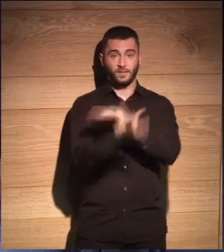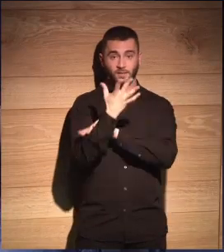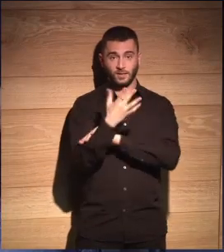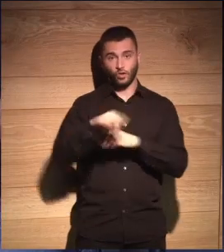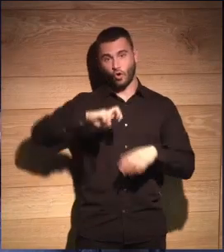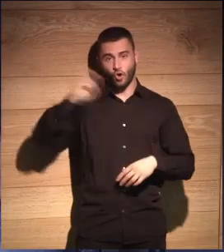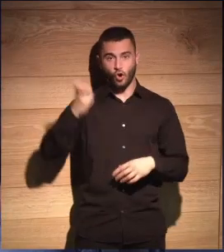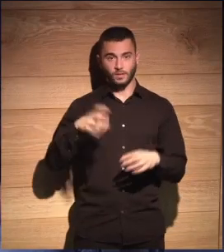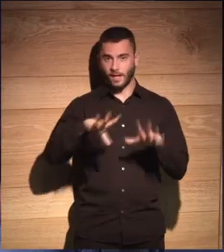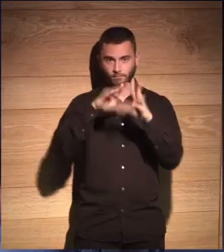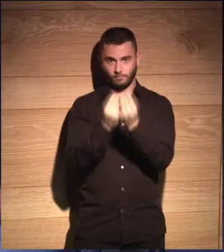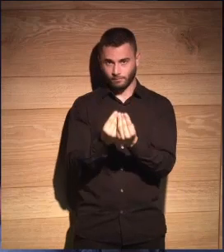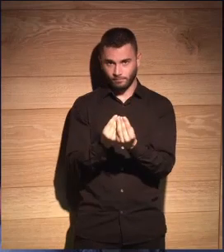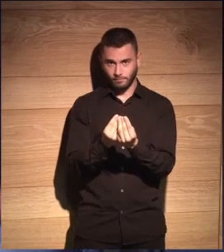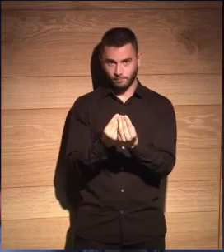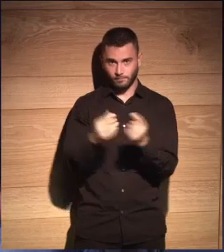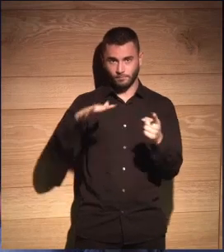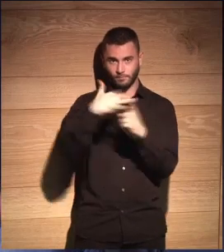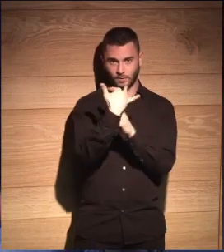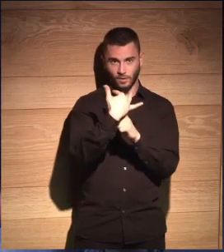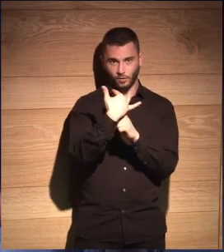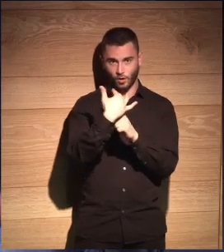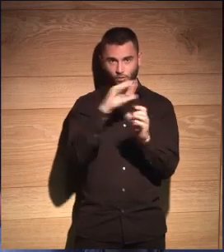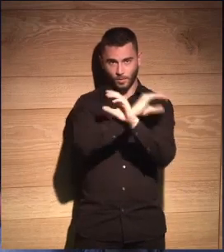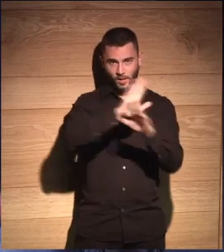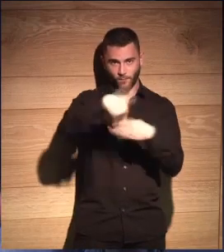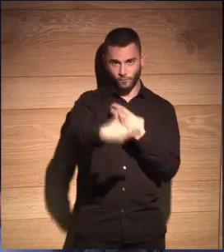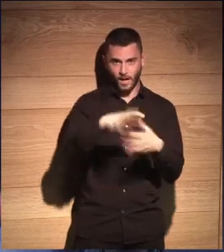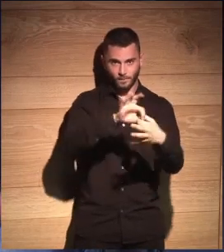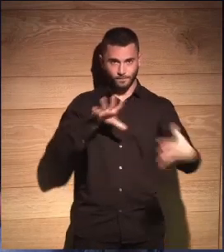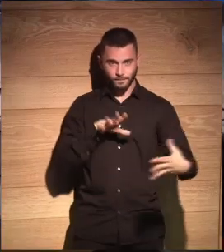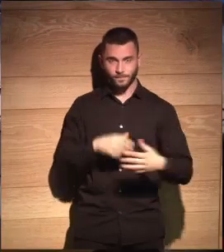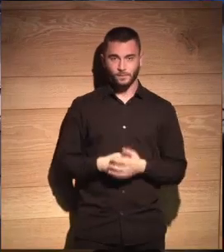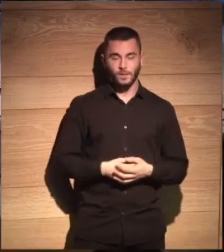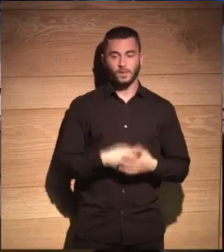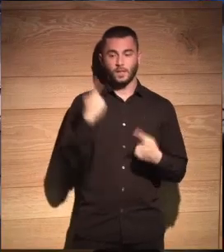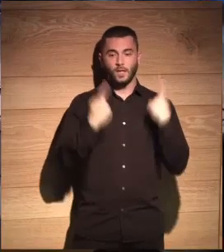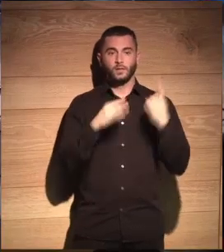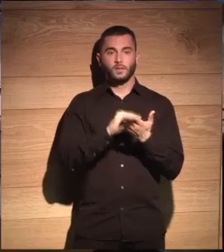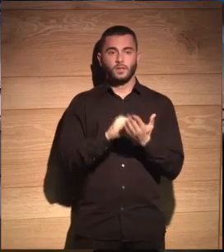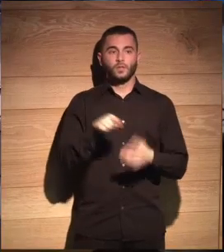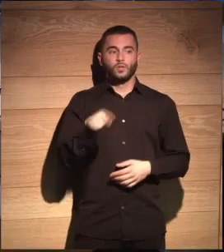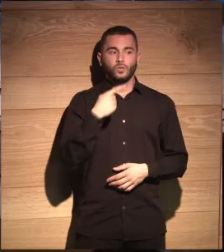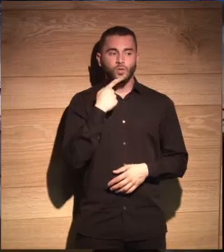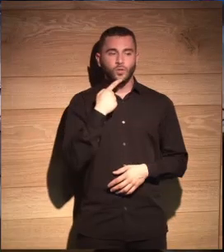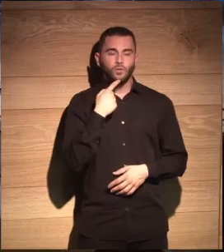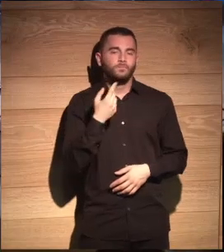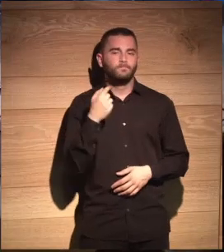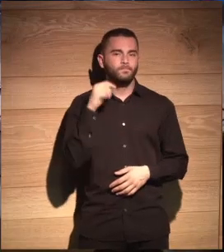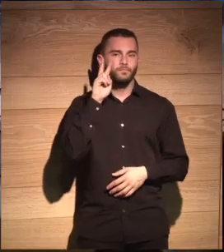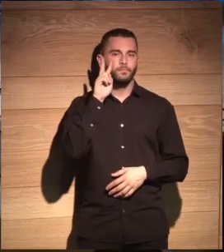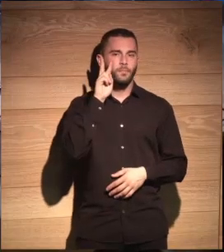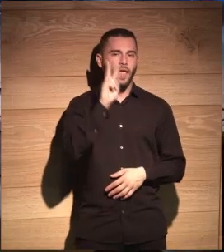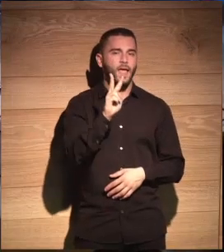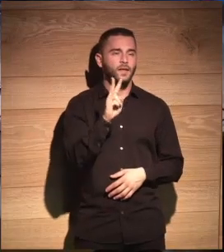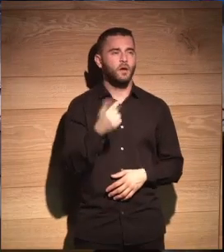autoconclusiva que funcione en un medio ajeno al cómic. Hay veces que veis algo, tú hablas, por ejemplo, de The Voice. ¿Alguna vez veis algo y decís,